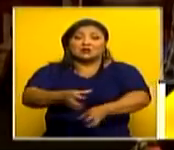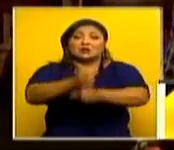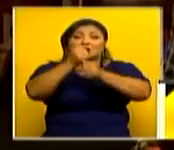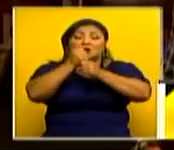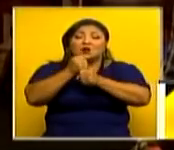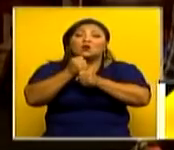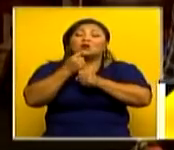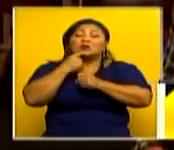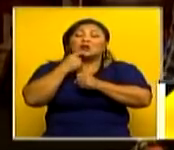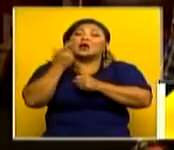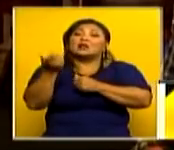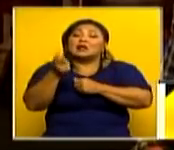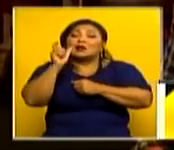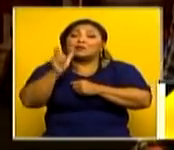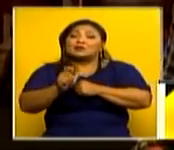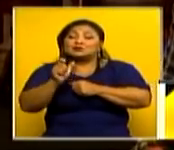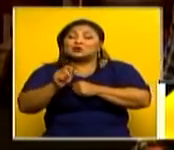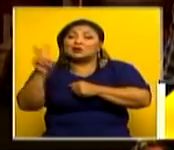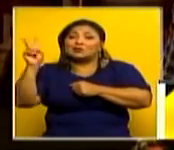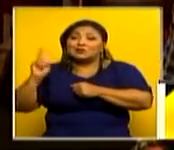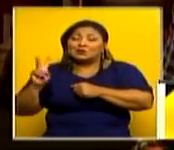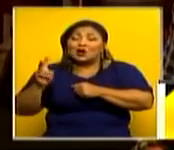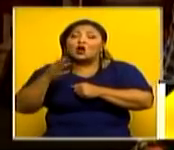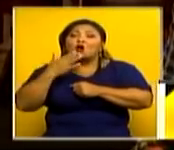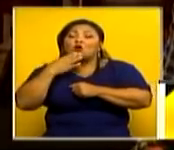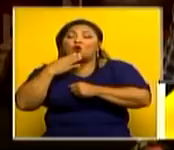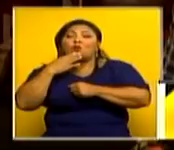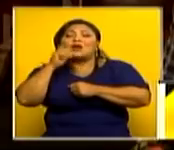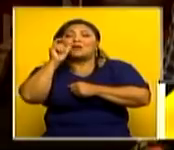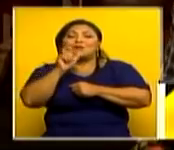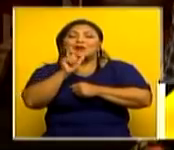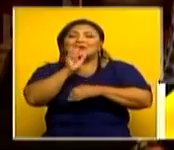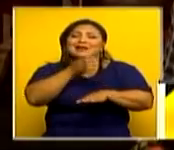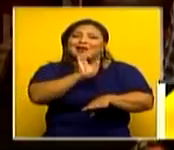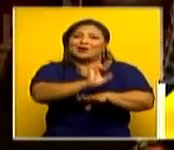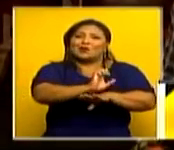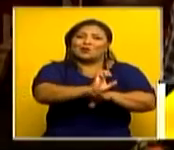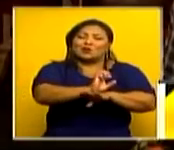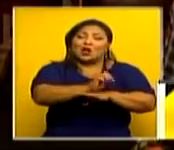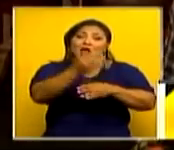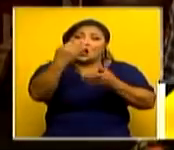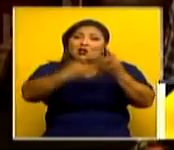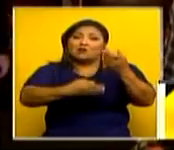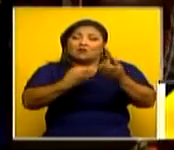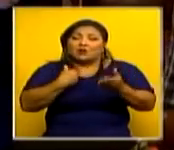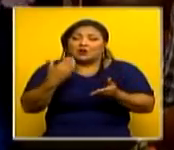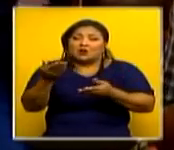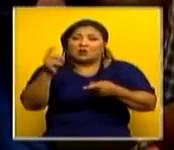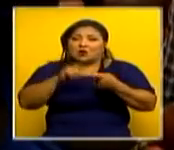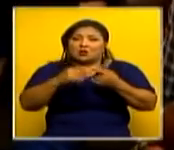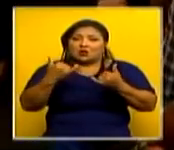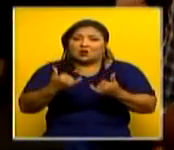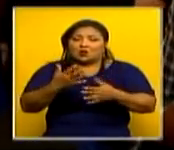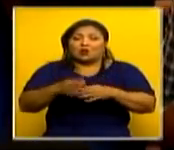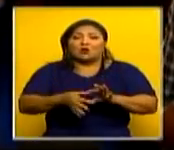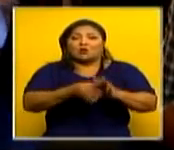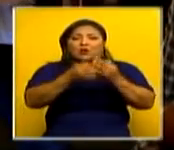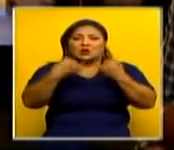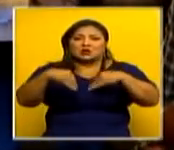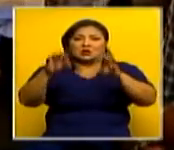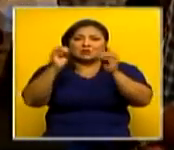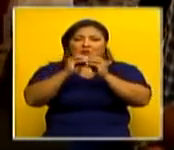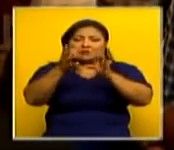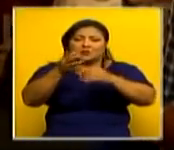la integridad tanto de los ciudadanos venezolanos como la de los ecuatorianos. Es el informe que les tenemos hasta esta hora. Compañeros, ustedes siguen con